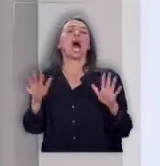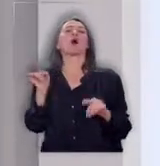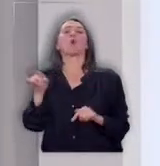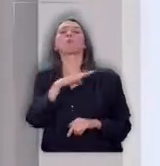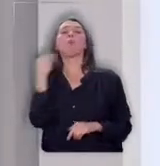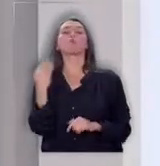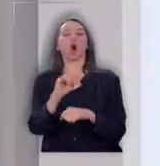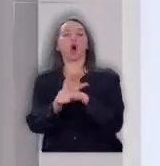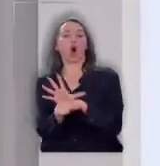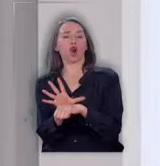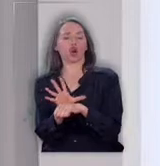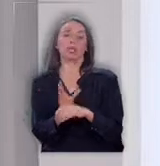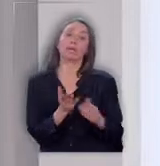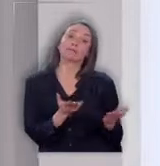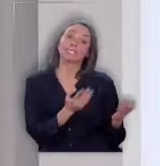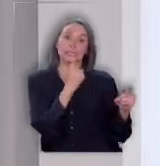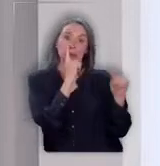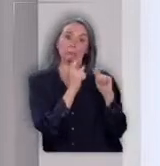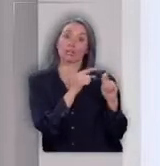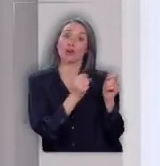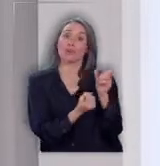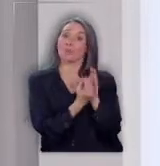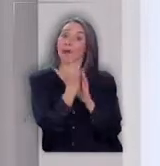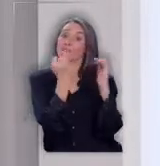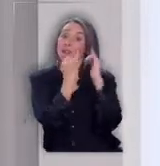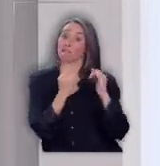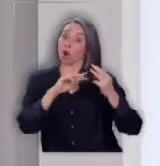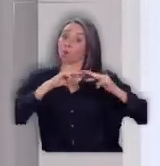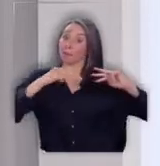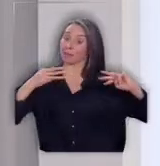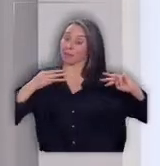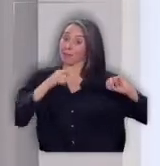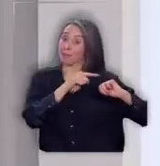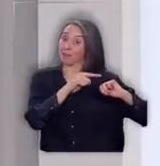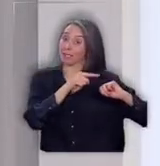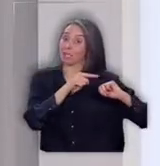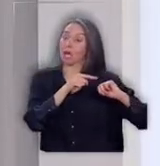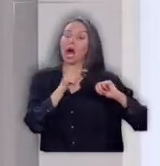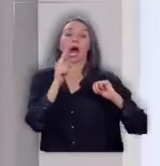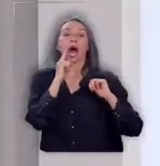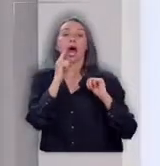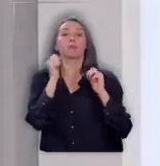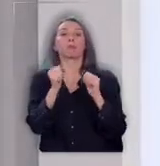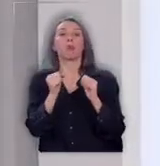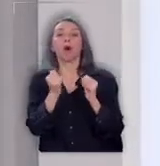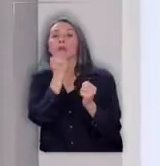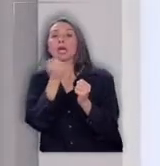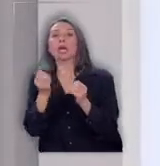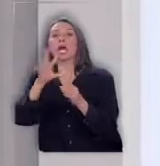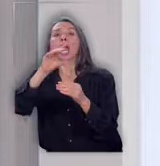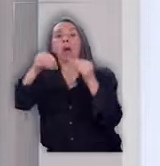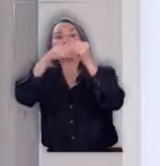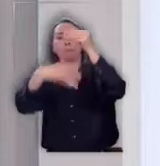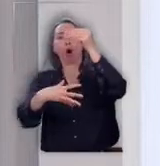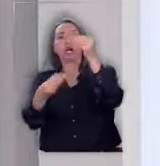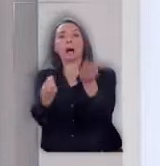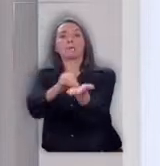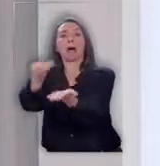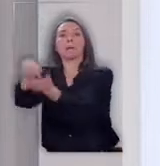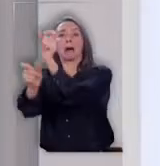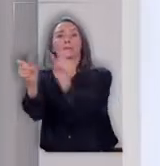es el riesgo de de este nuevo criterio que se sobr diagnostiquen y se incrementen